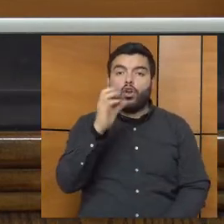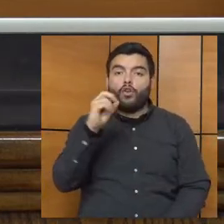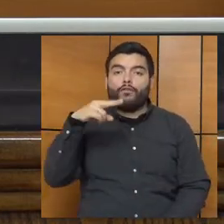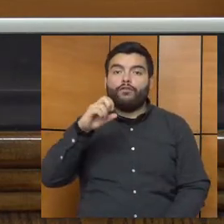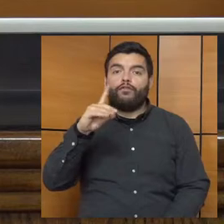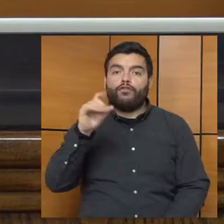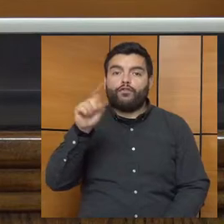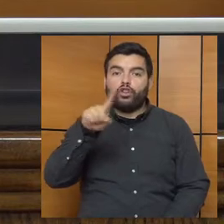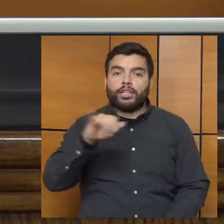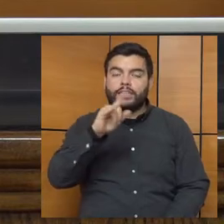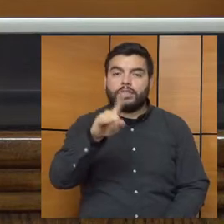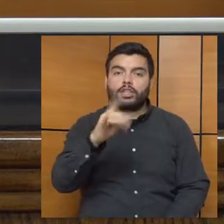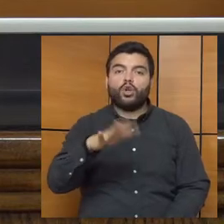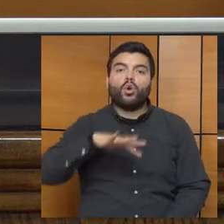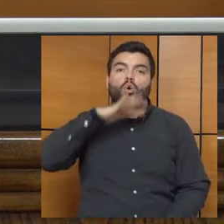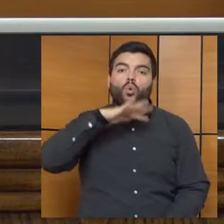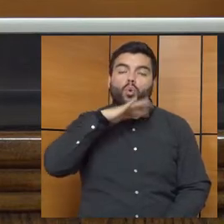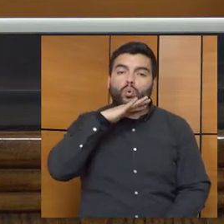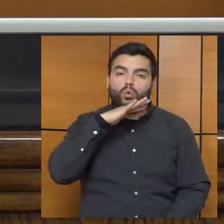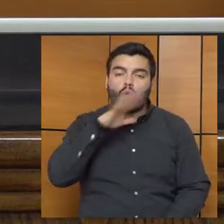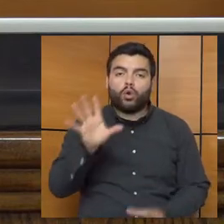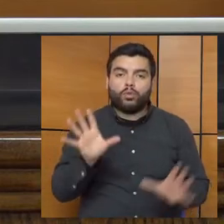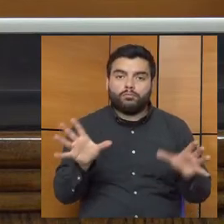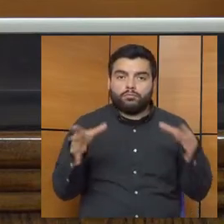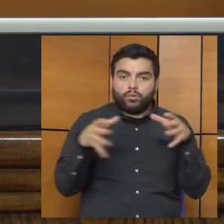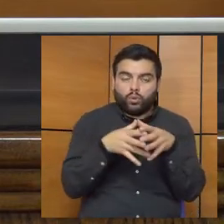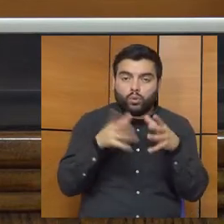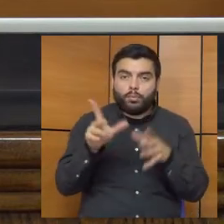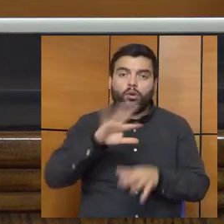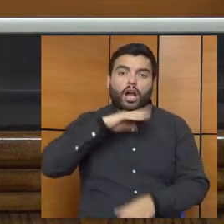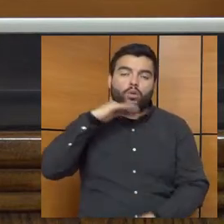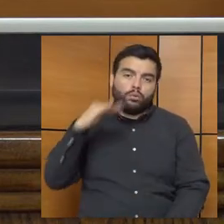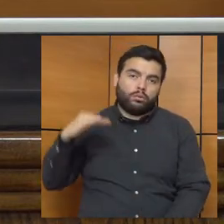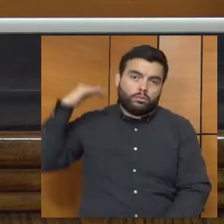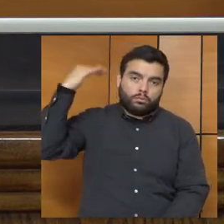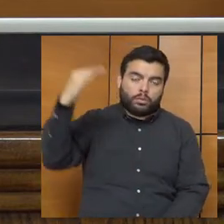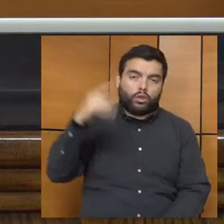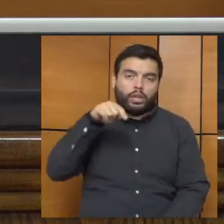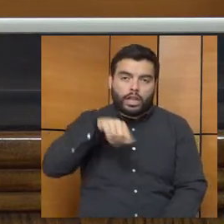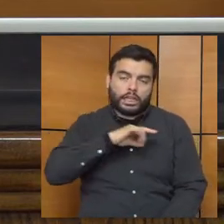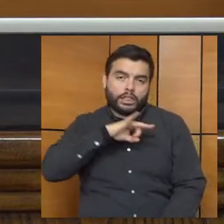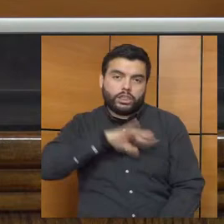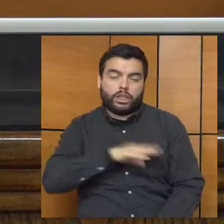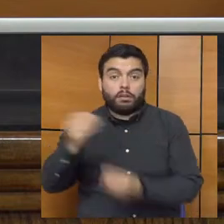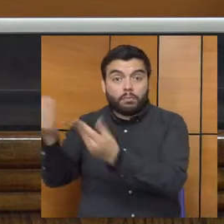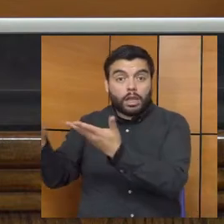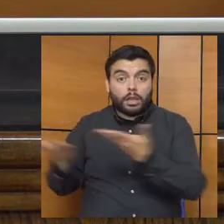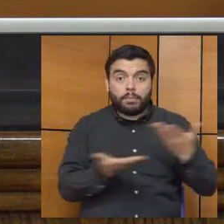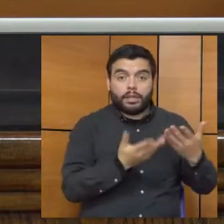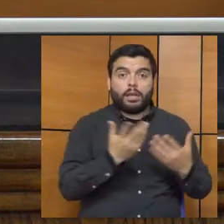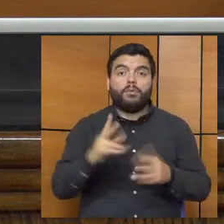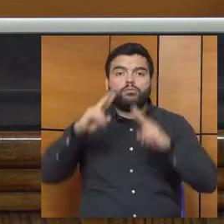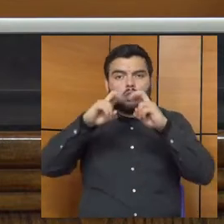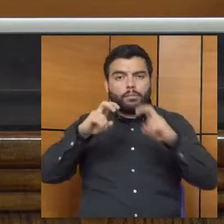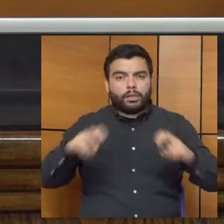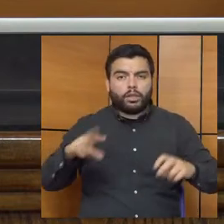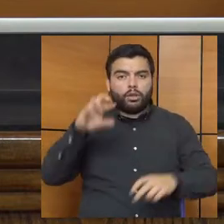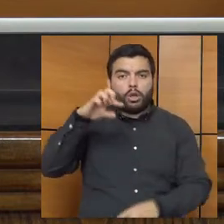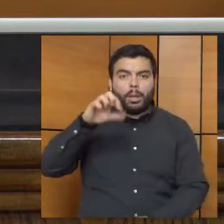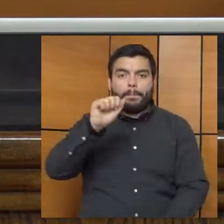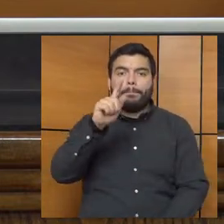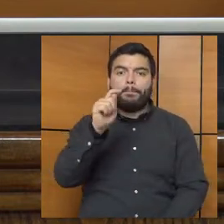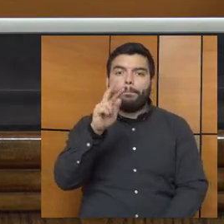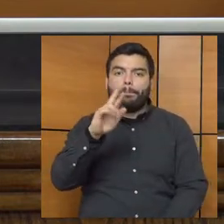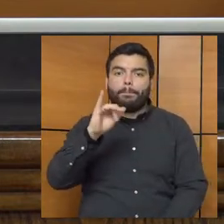redes sociales en personas mayores, un enfoque de segmentación de clases latentes en Chile. Invitamos al doctor Patricio Ramírez para que